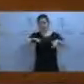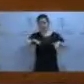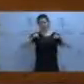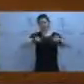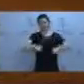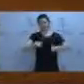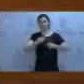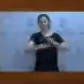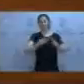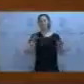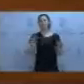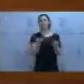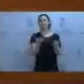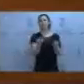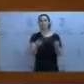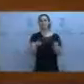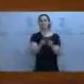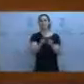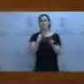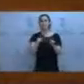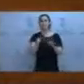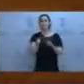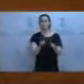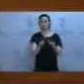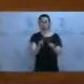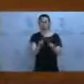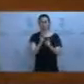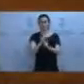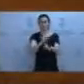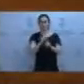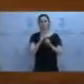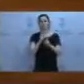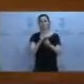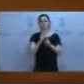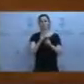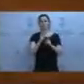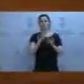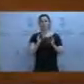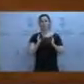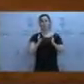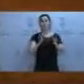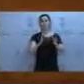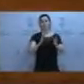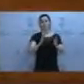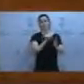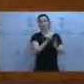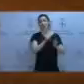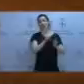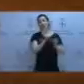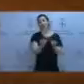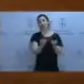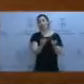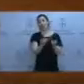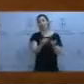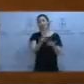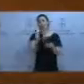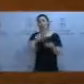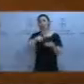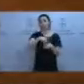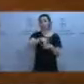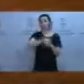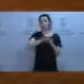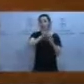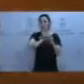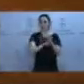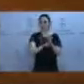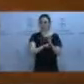han hecho ha sido remitir la regulación del transporte de viajeros por carretera en autotaxi a un futuro reglamento. Es